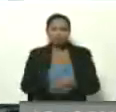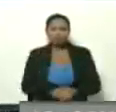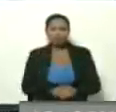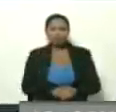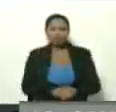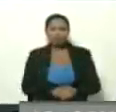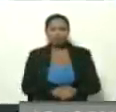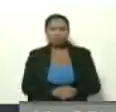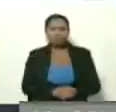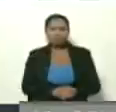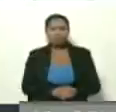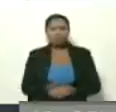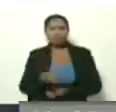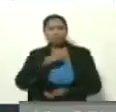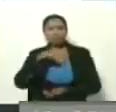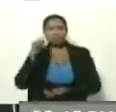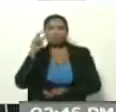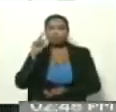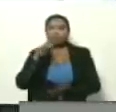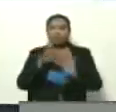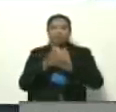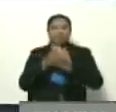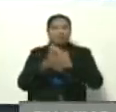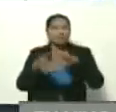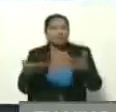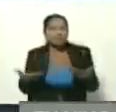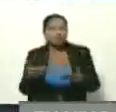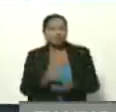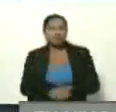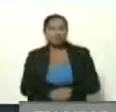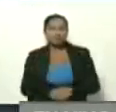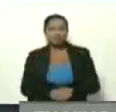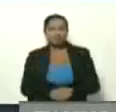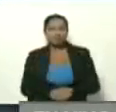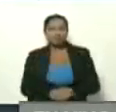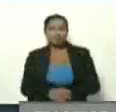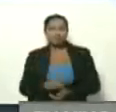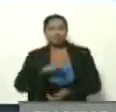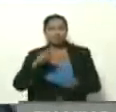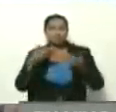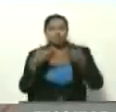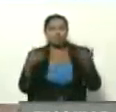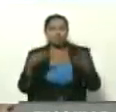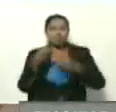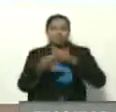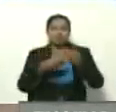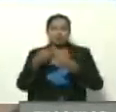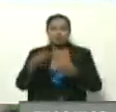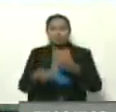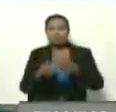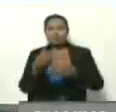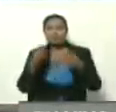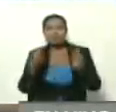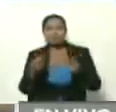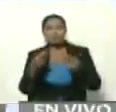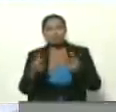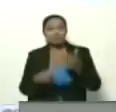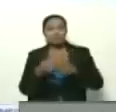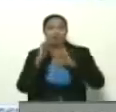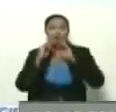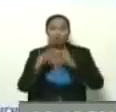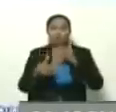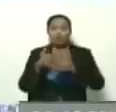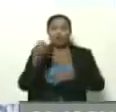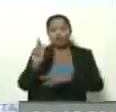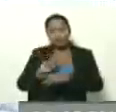y ver exactamente qué ocurrió. ¿Qué nos va a permitir esto? Ser mucho más eficientes, dar respuestas más rápido,